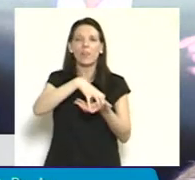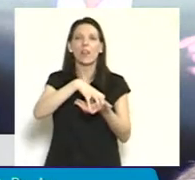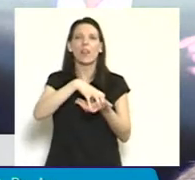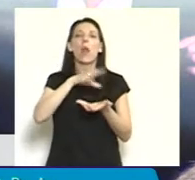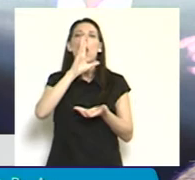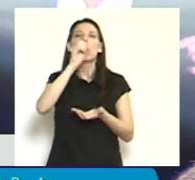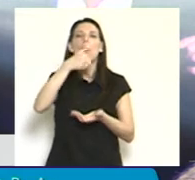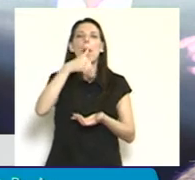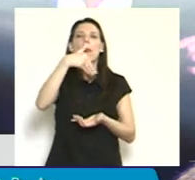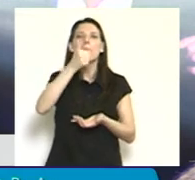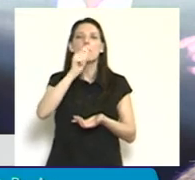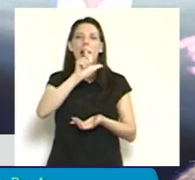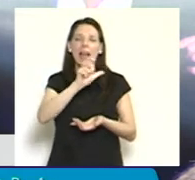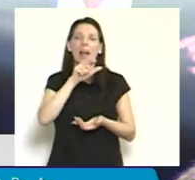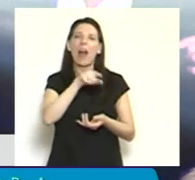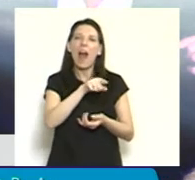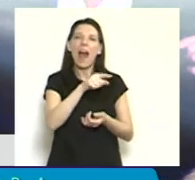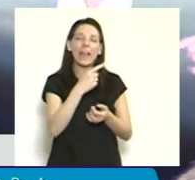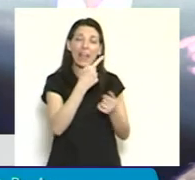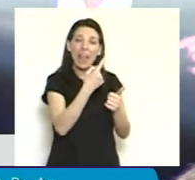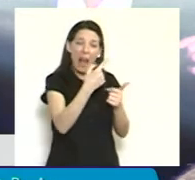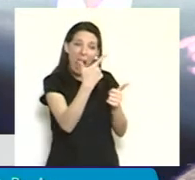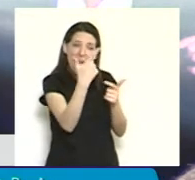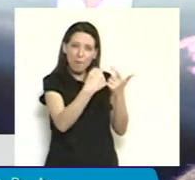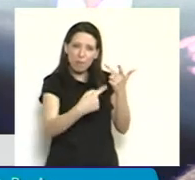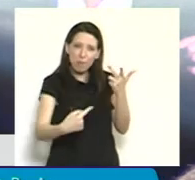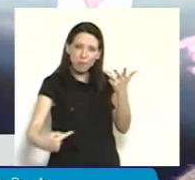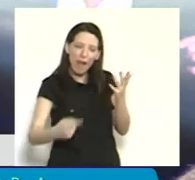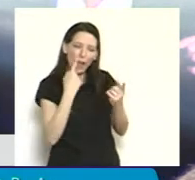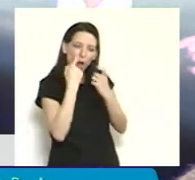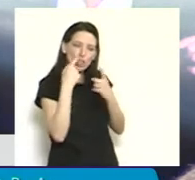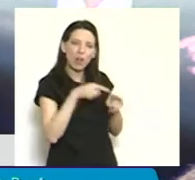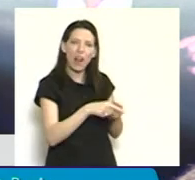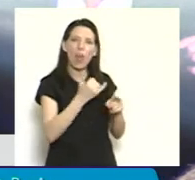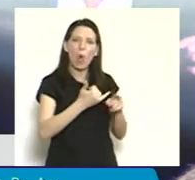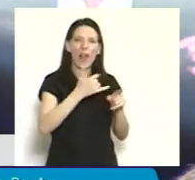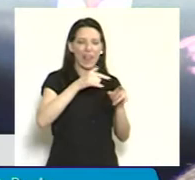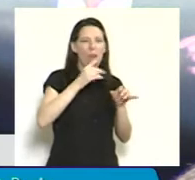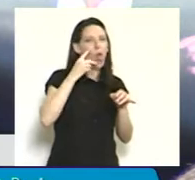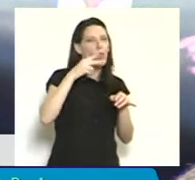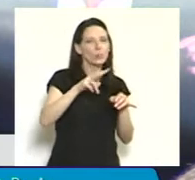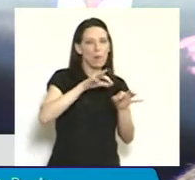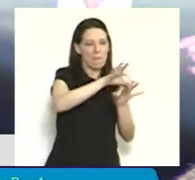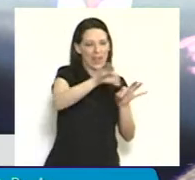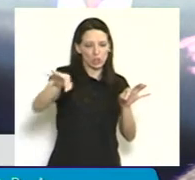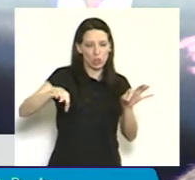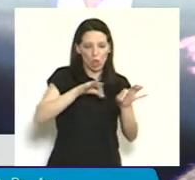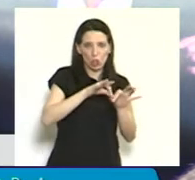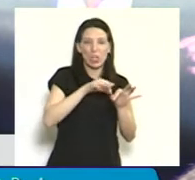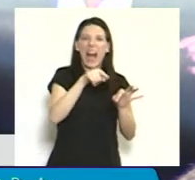el Banco de Materiales Controlados, que cuenta con un espacio cubierto de 2.000 metros cuadrados y equivalen